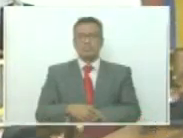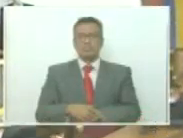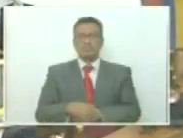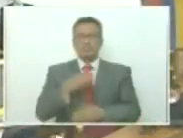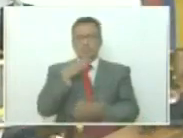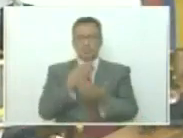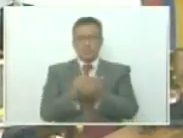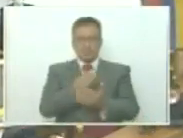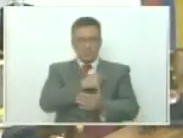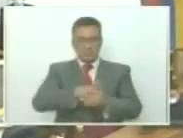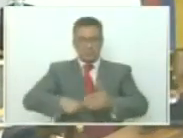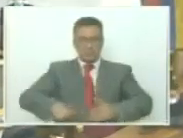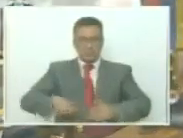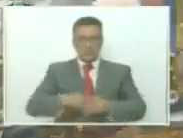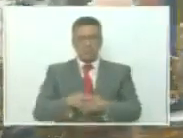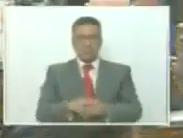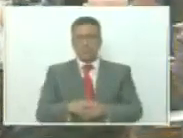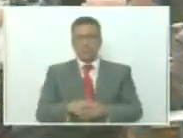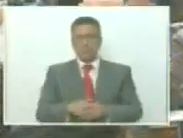Gracias, presidente.